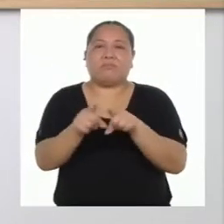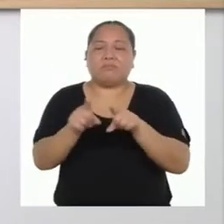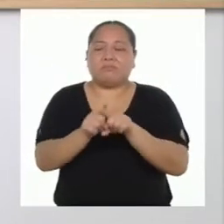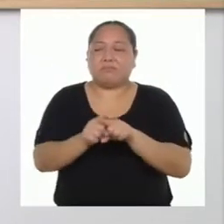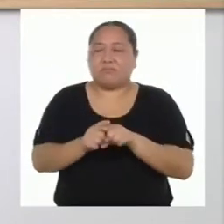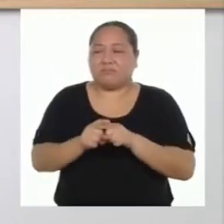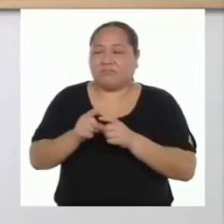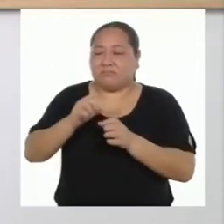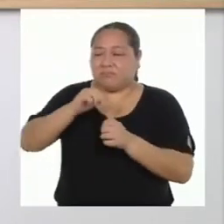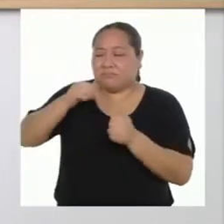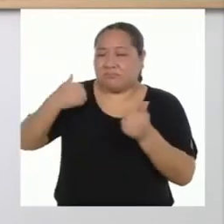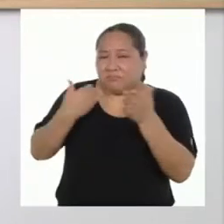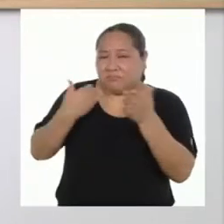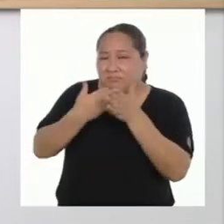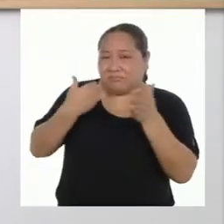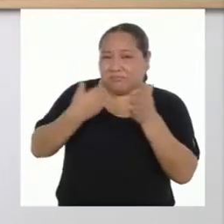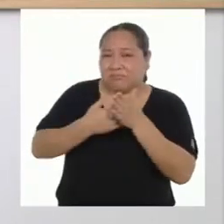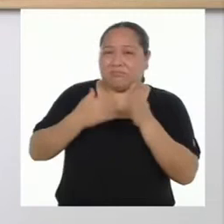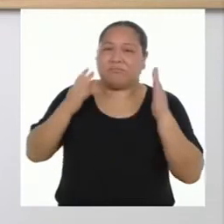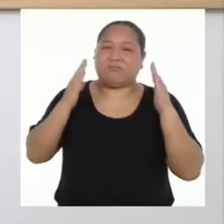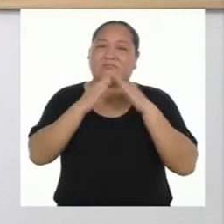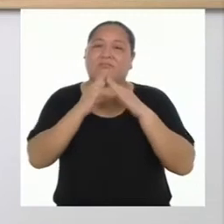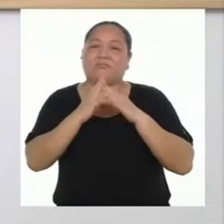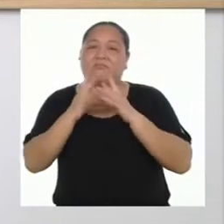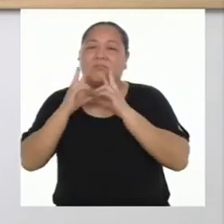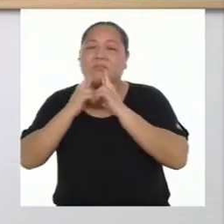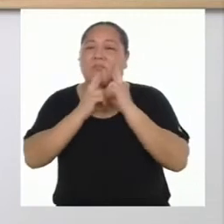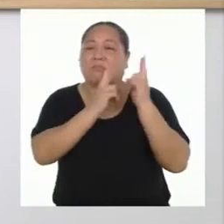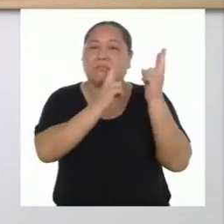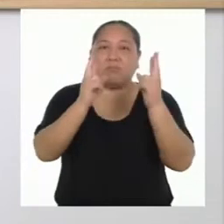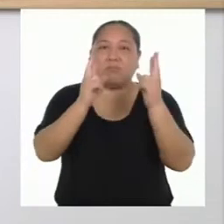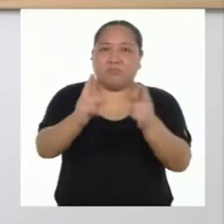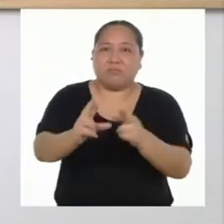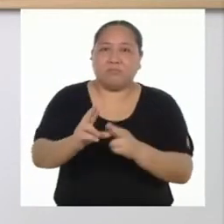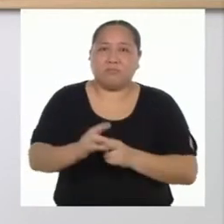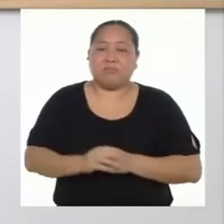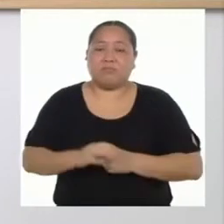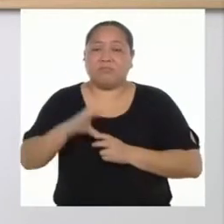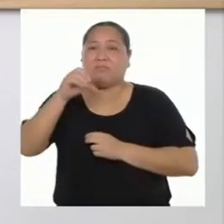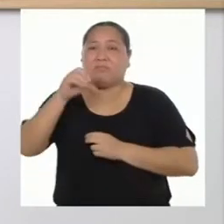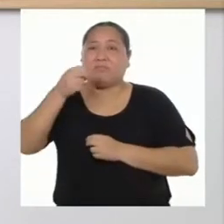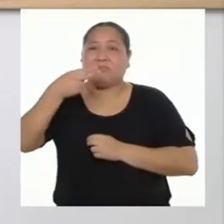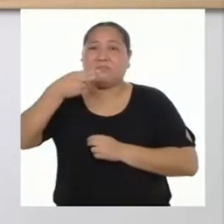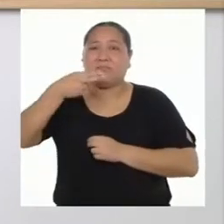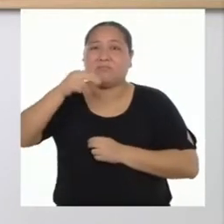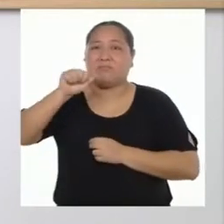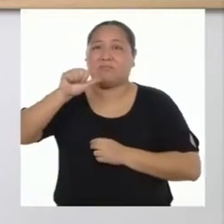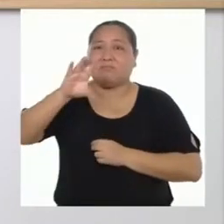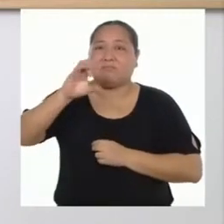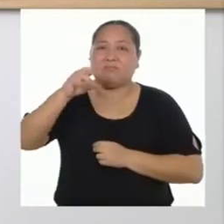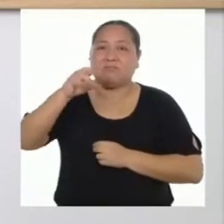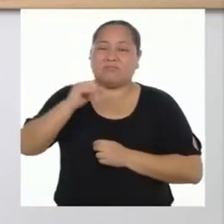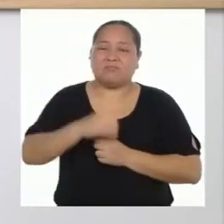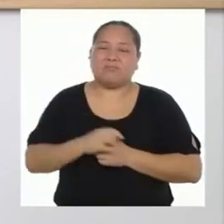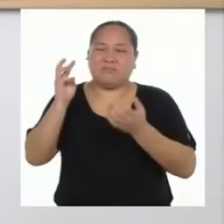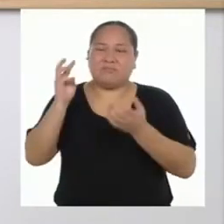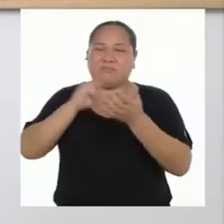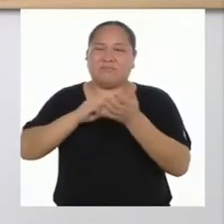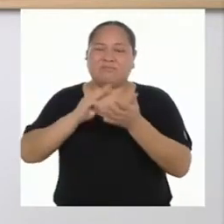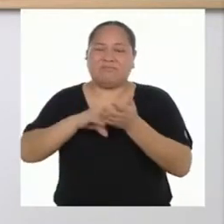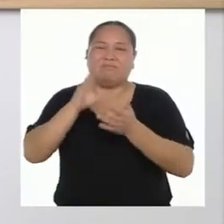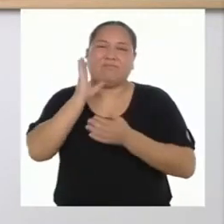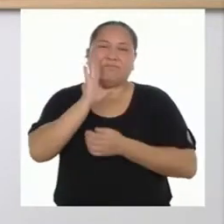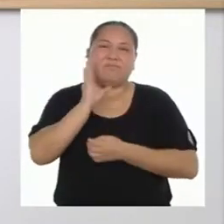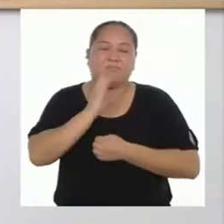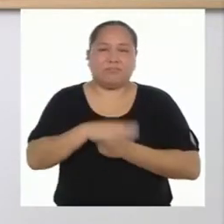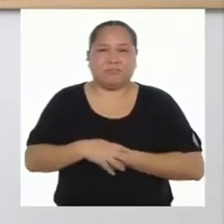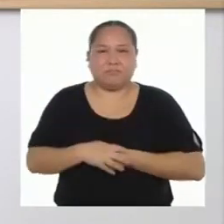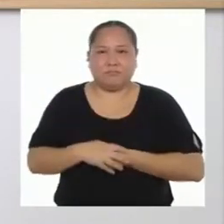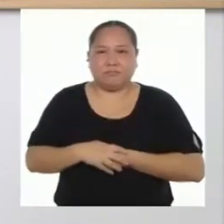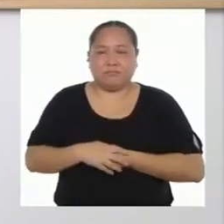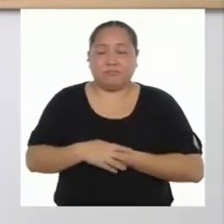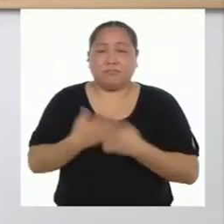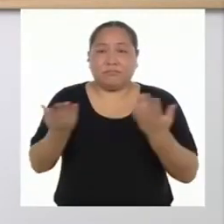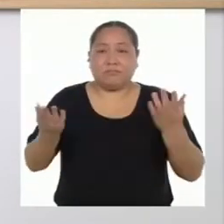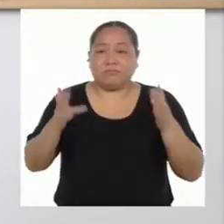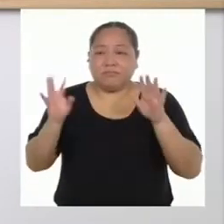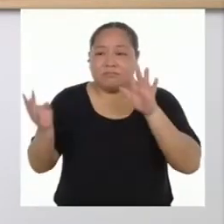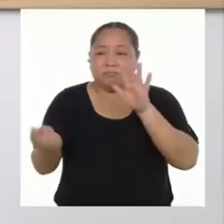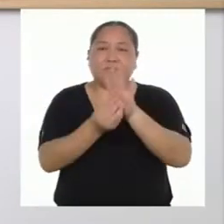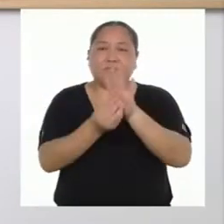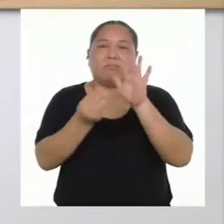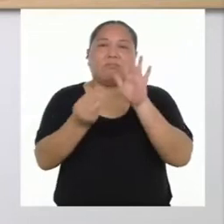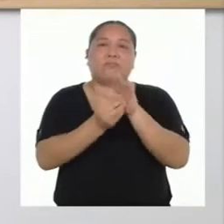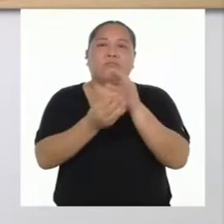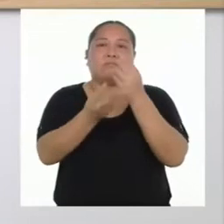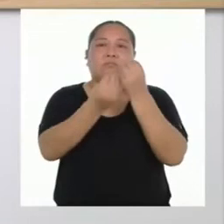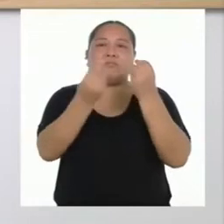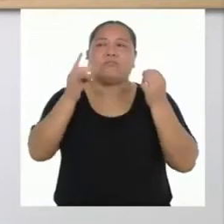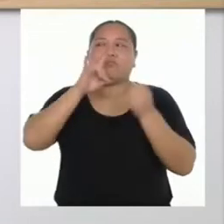nuestras viviendas, en los ríos, las chacras, produciendo de esta manera más contaminación. A todo ello se suma el alto